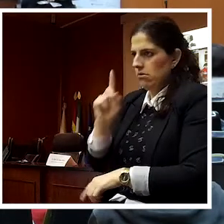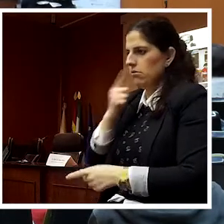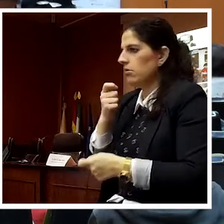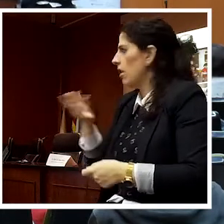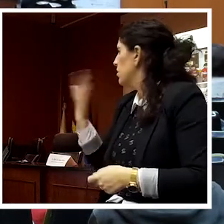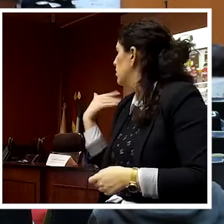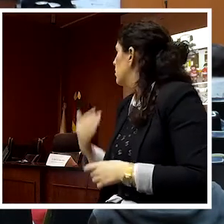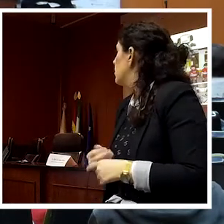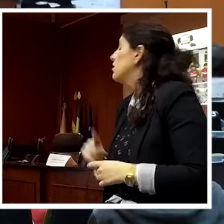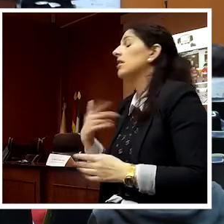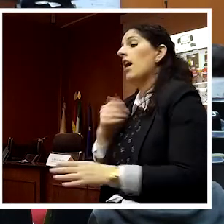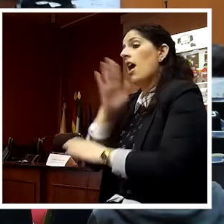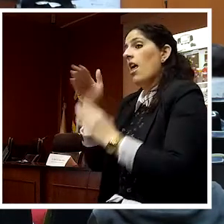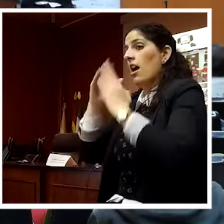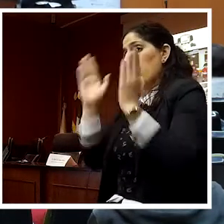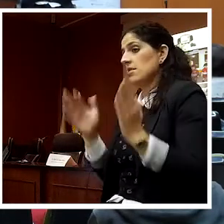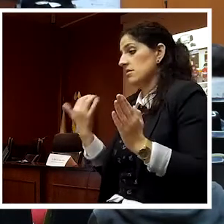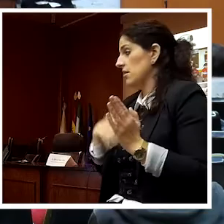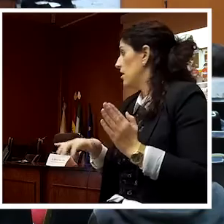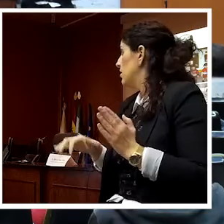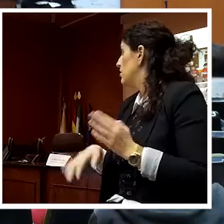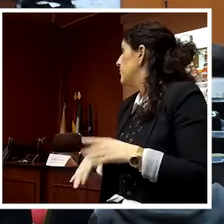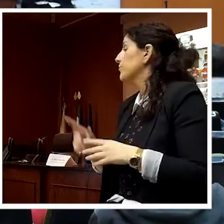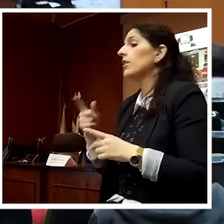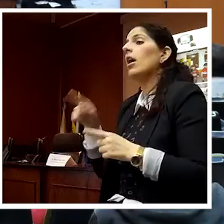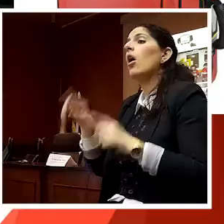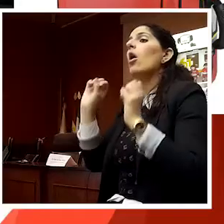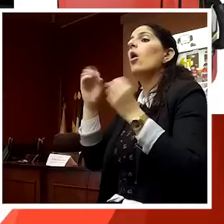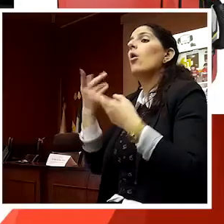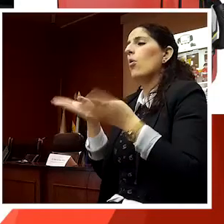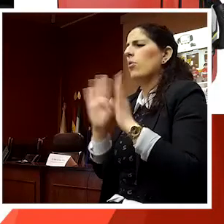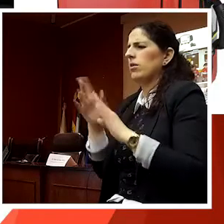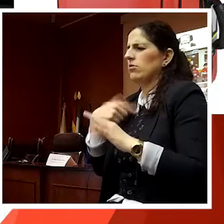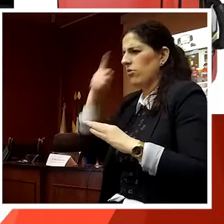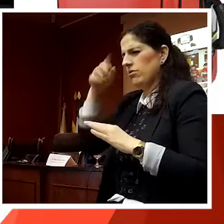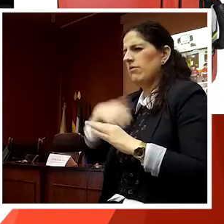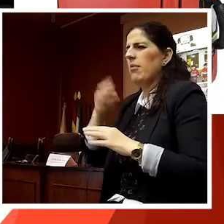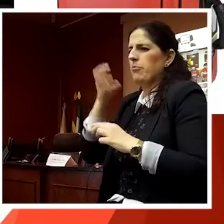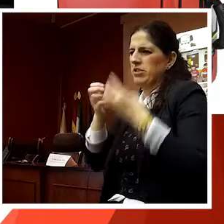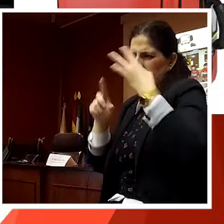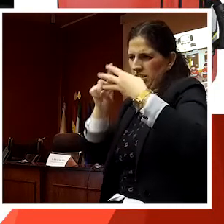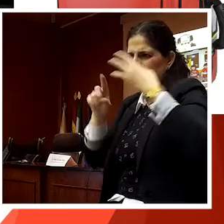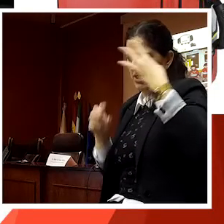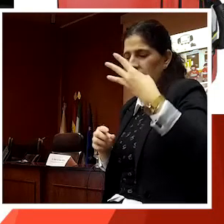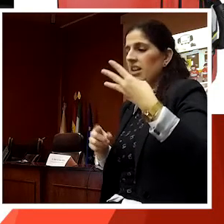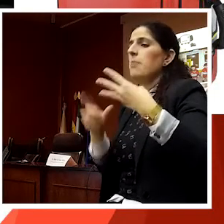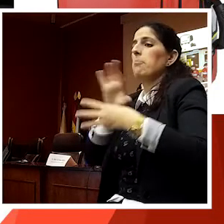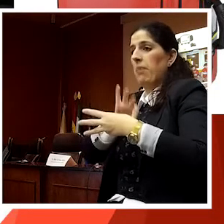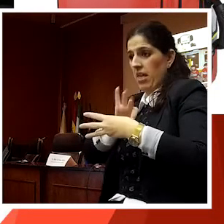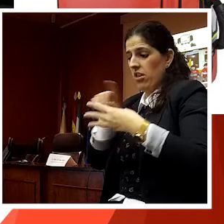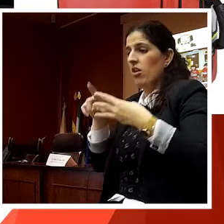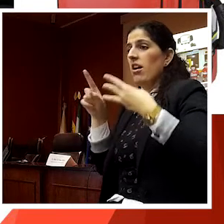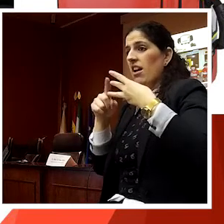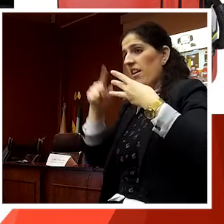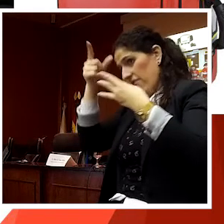Una vez que llegamos al domicilio, bueno, pues en la UBI móvil ya sabemos casi todo, llevamos muchos años, hay 3 personas, uno es el médico o médica, otro es